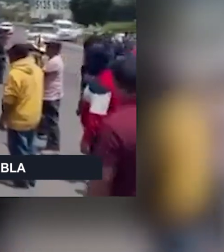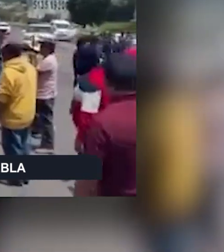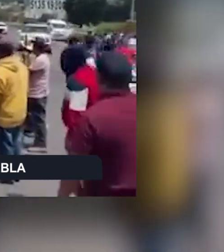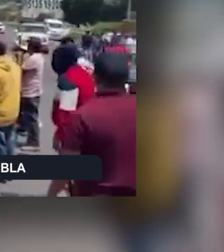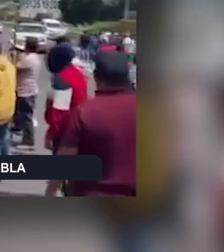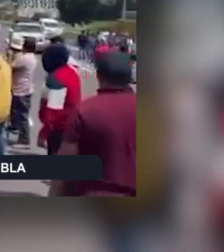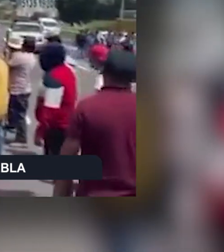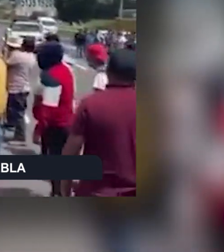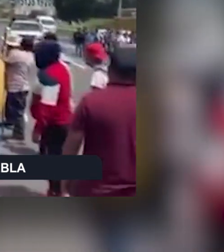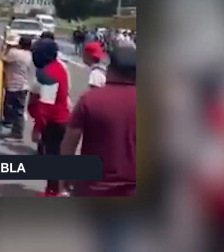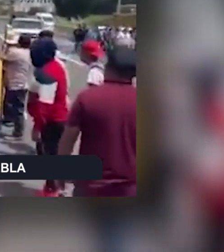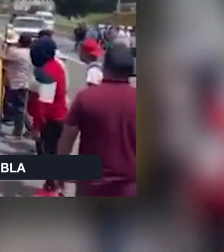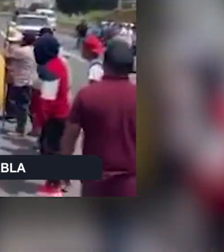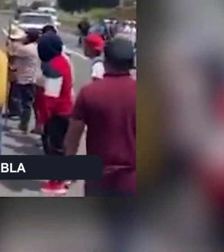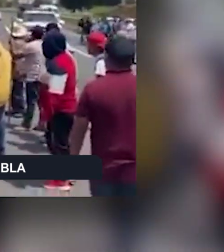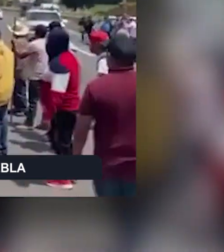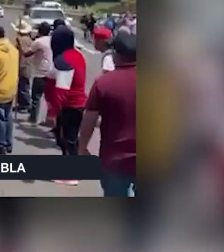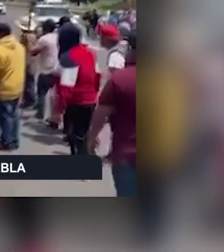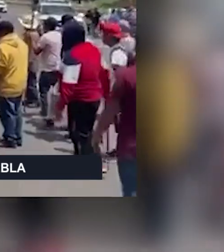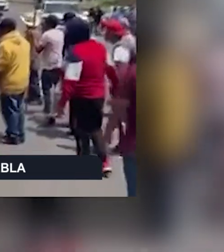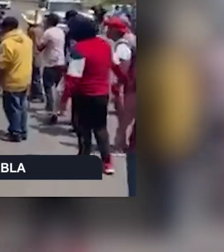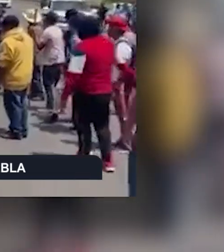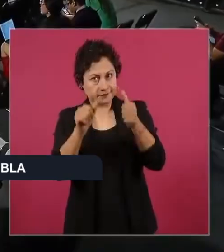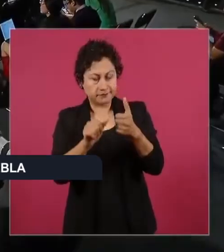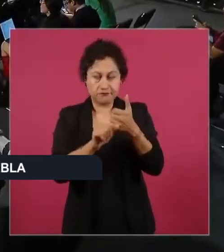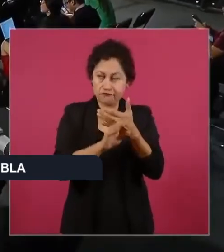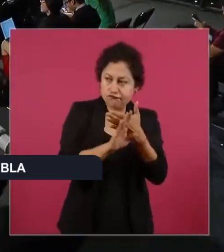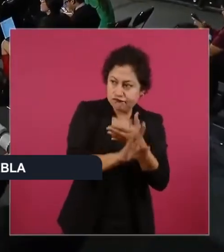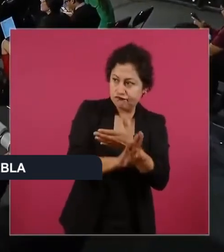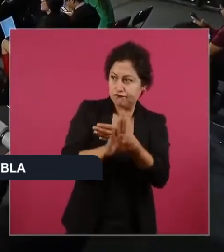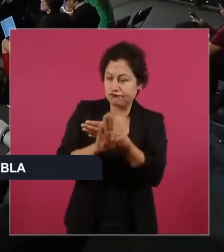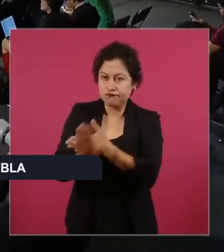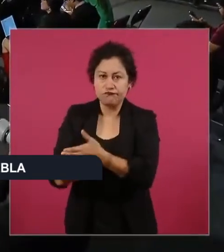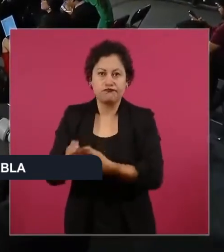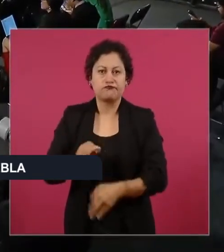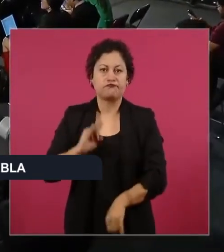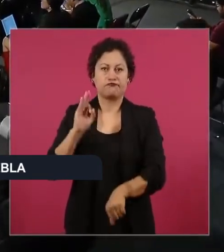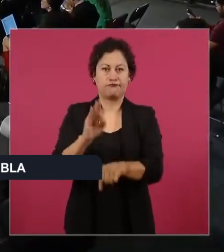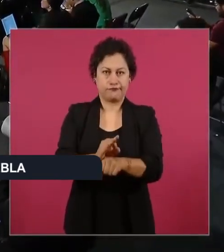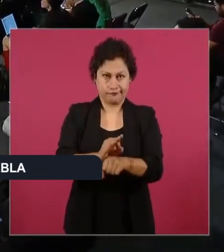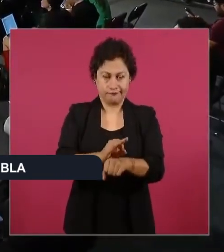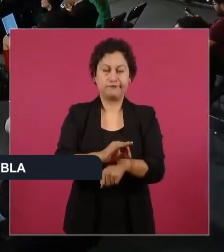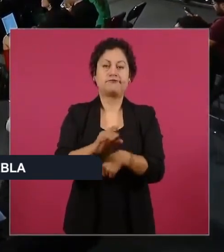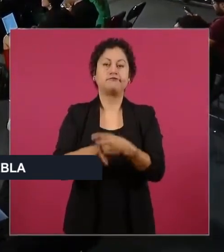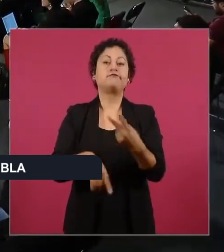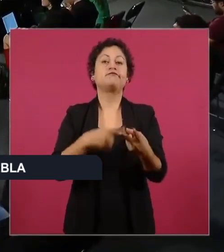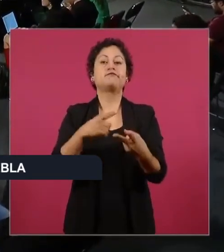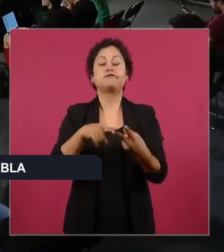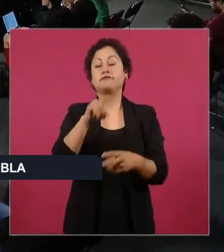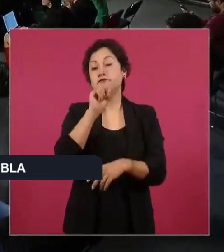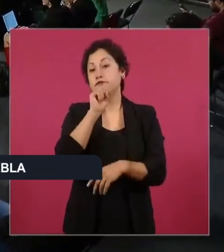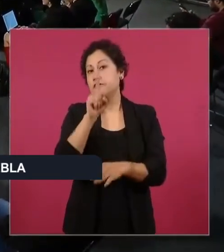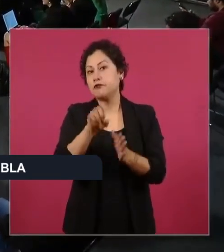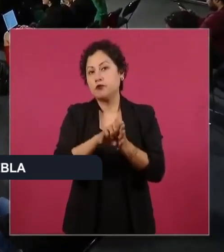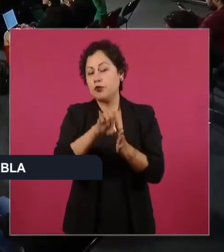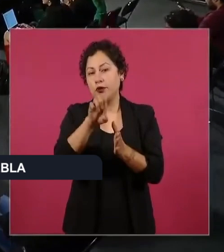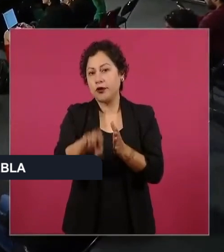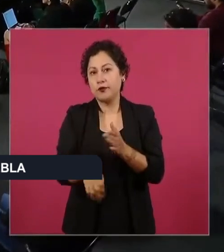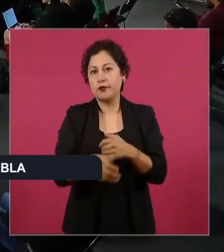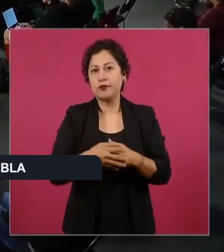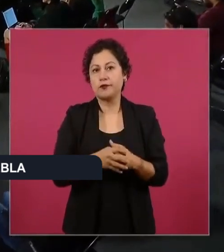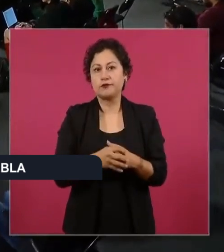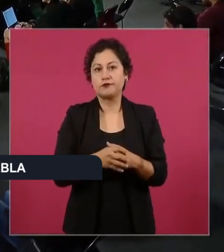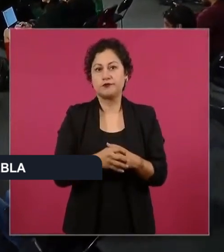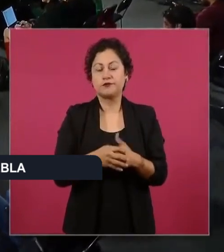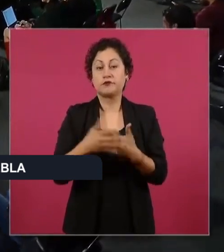expresaron su descontento con las liquidaciones propuestas argumentando que no reflejan el valor real de las tierras expropiadas para la construcción de la